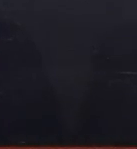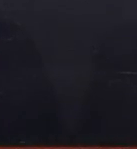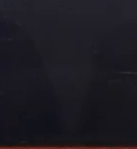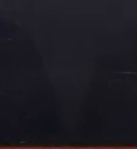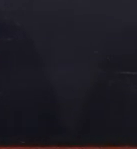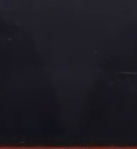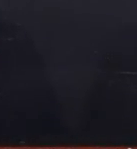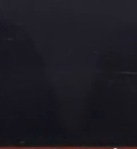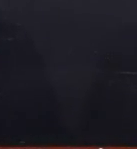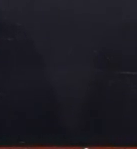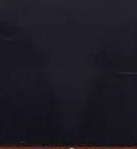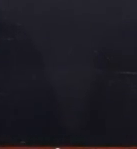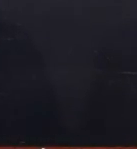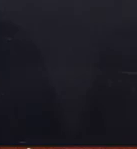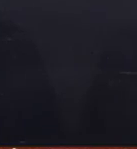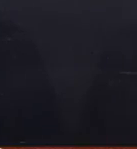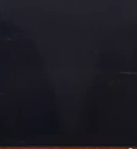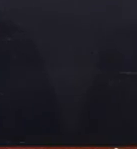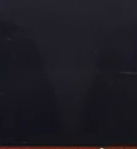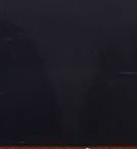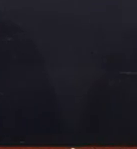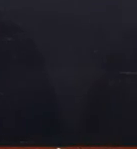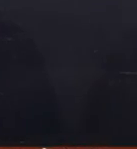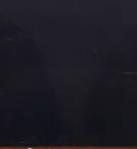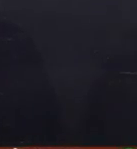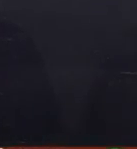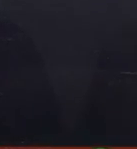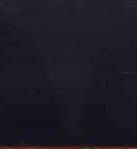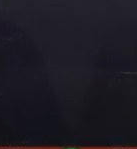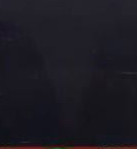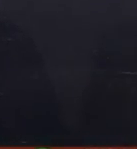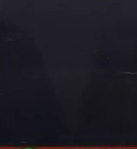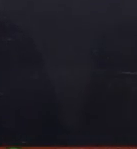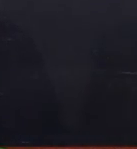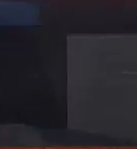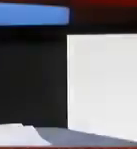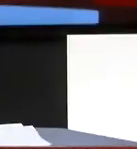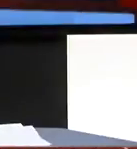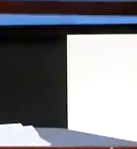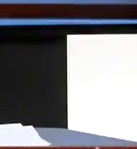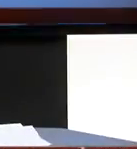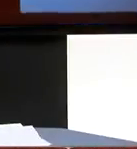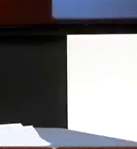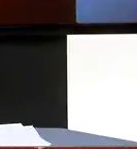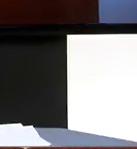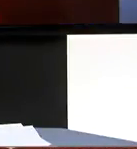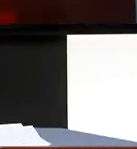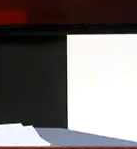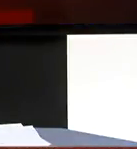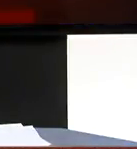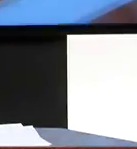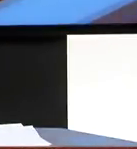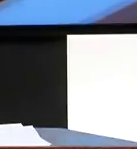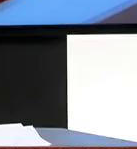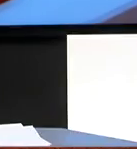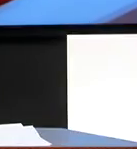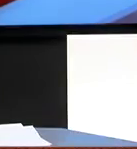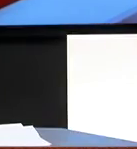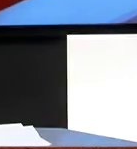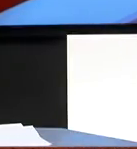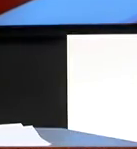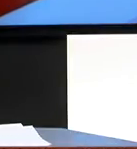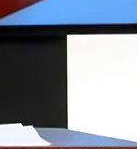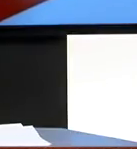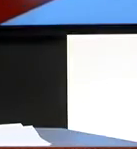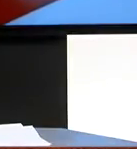guste. Nos vemos la próxima semana y, como siempre, leer es un placer. Gracias, Lorena, y sin duda, leer es un